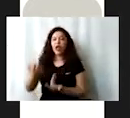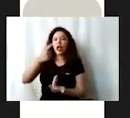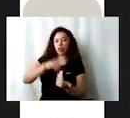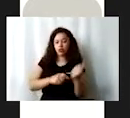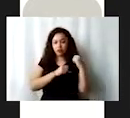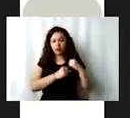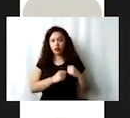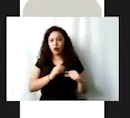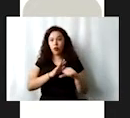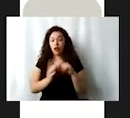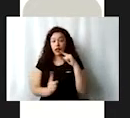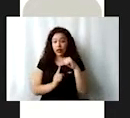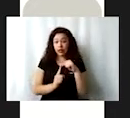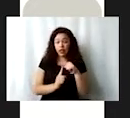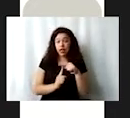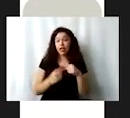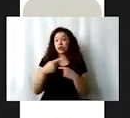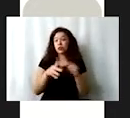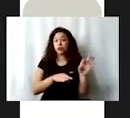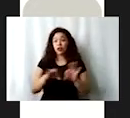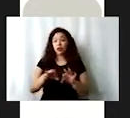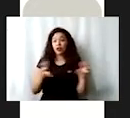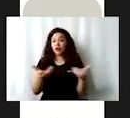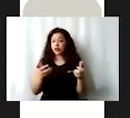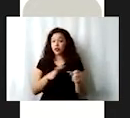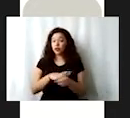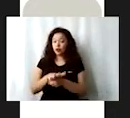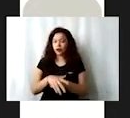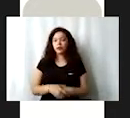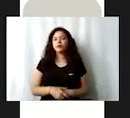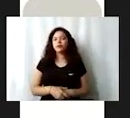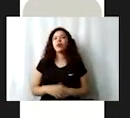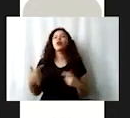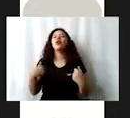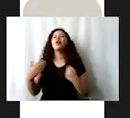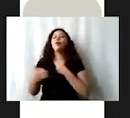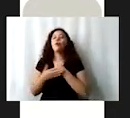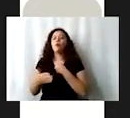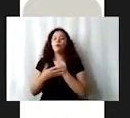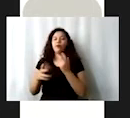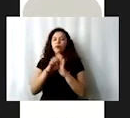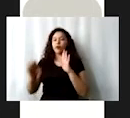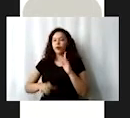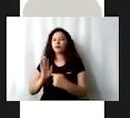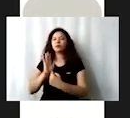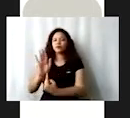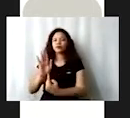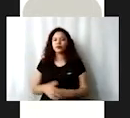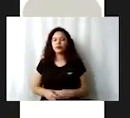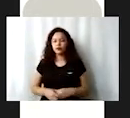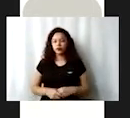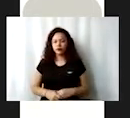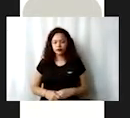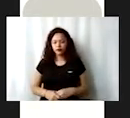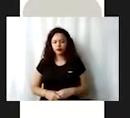las tareas o funciones que va a desarrollar. Más adelante les voy a poner el ejemplo, que tiene que